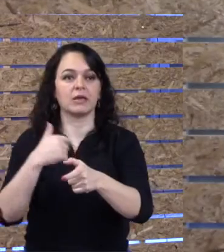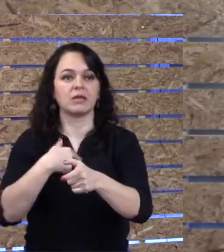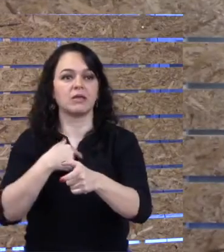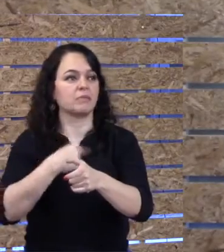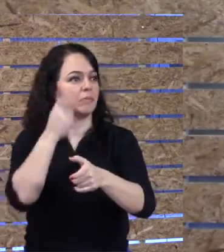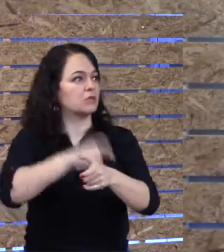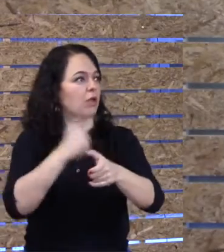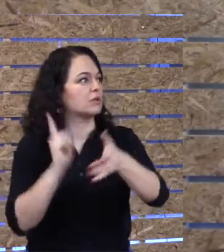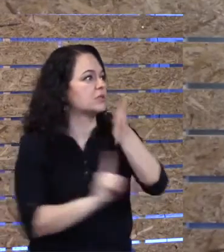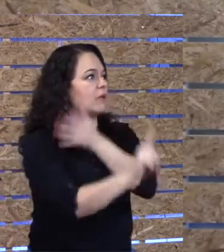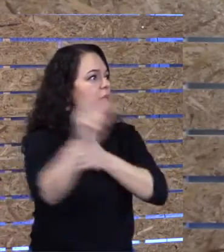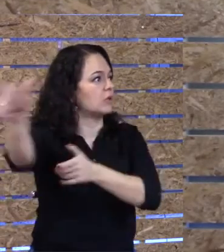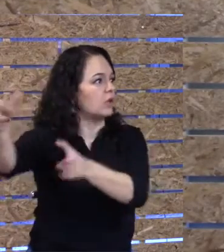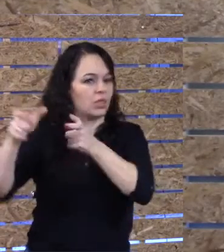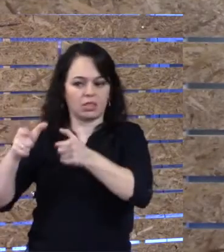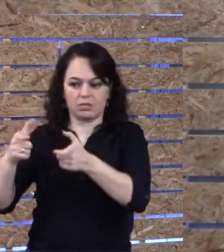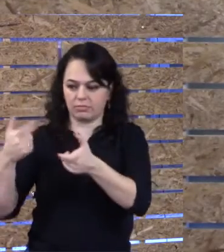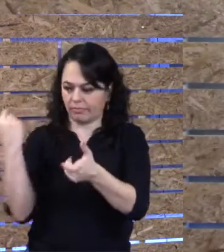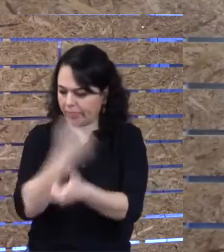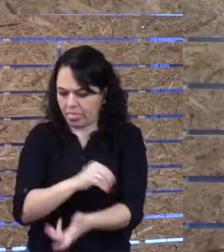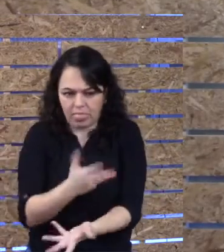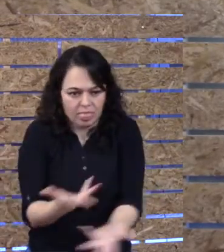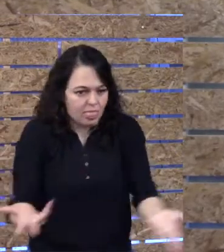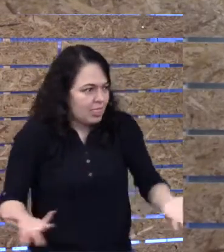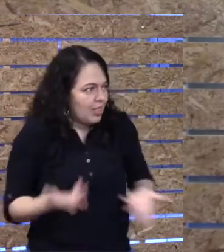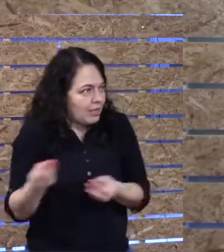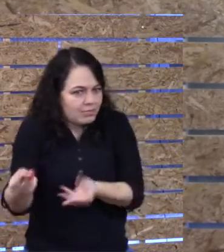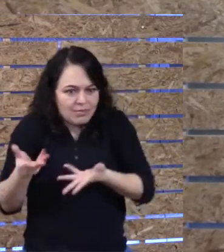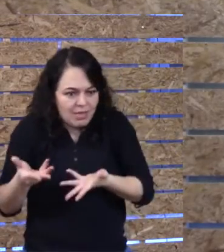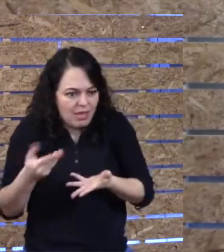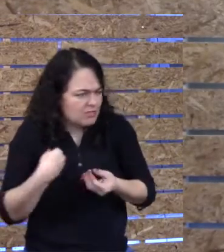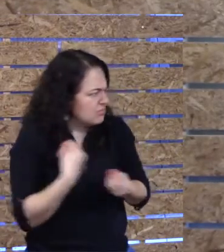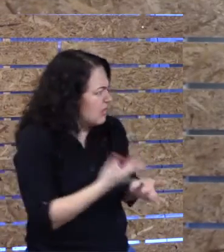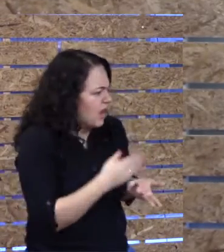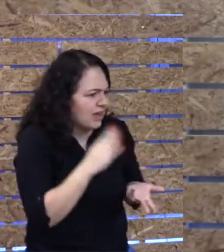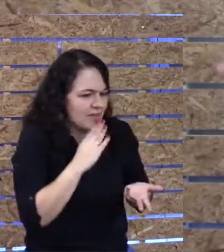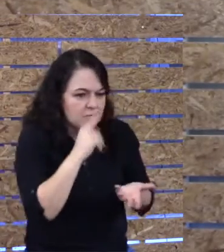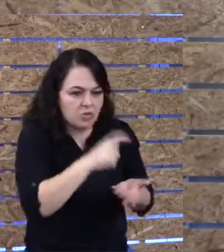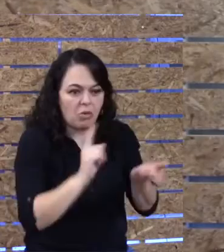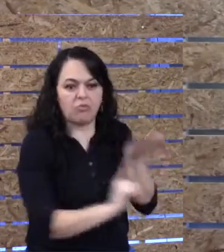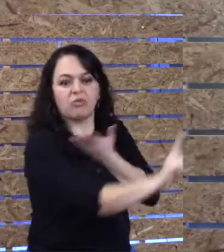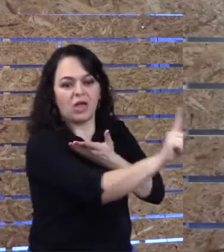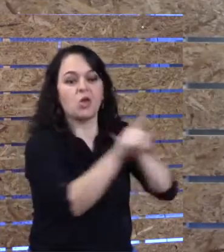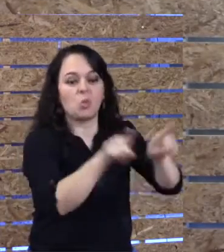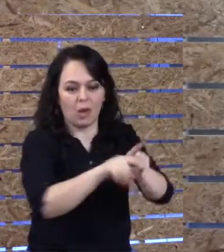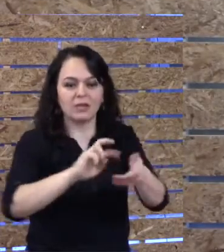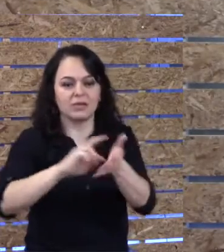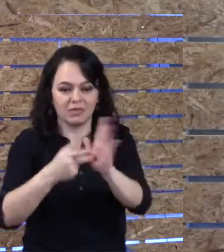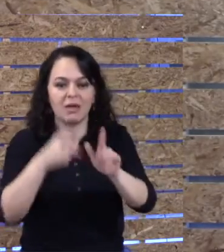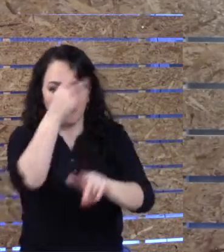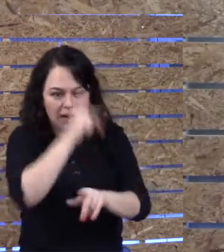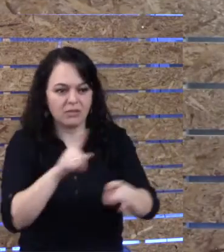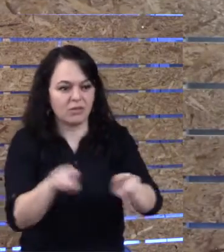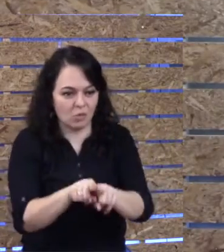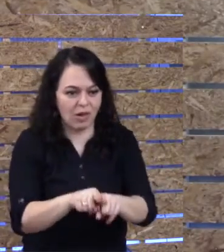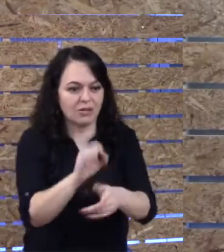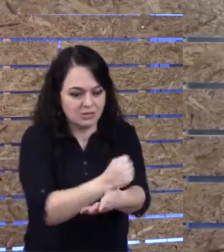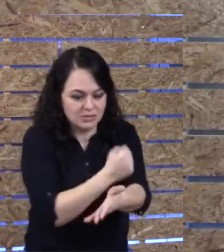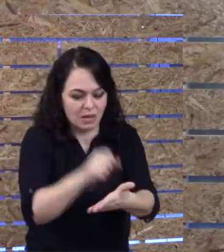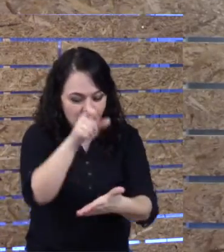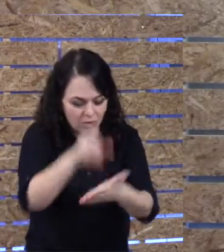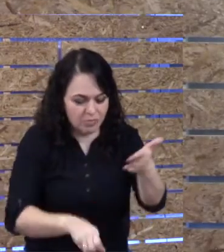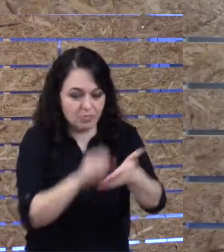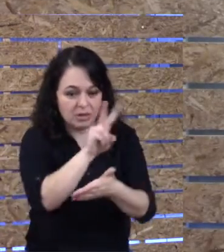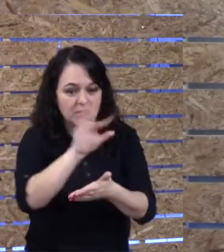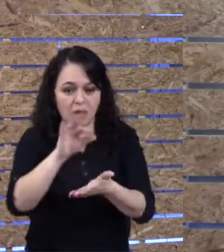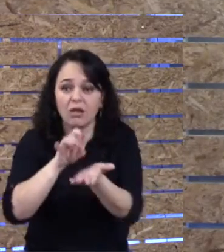demás. Cuéntame, ¿qué pasó? Pero no, esto se dice como se dice el mi amor en los almacenes. Llueve, y ni siquiera